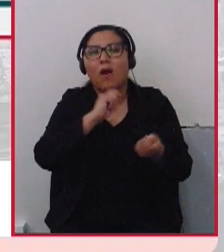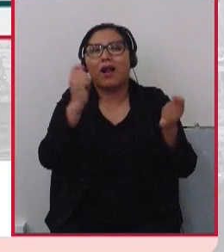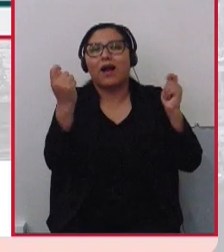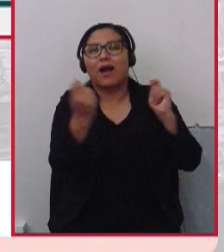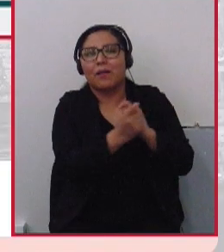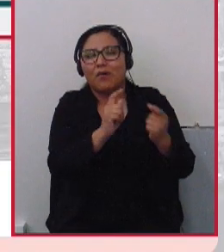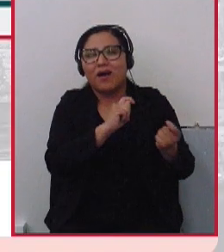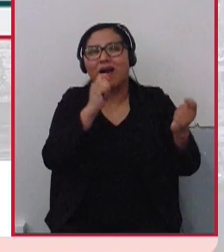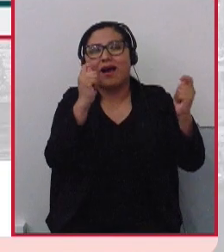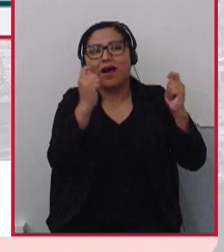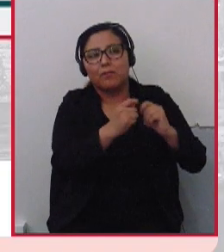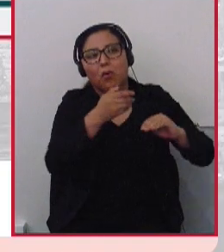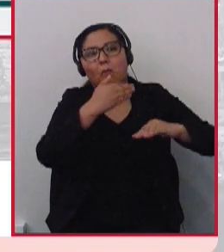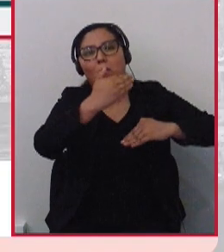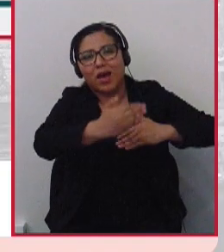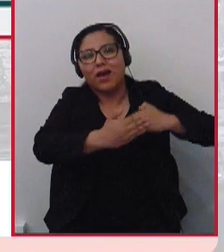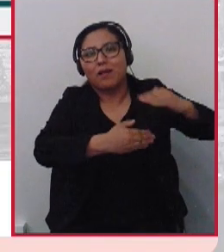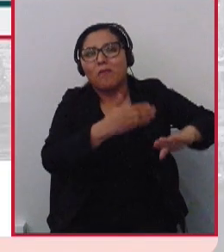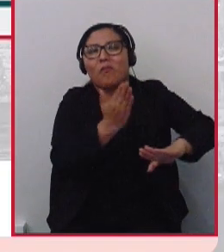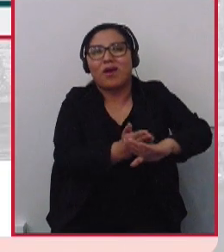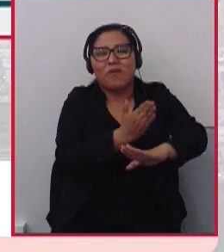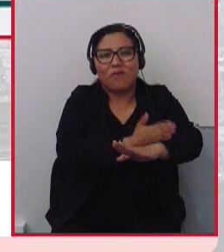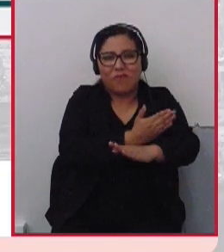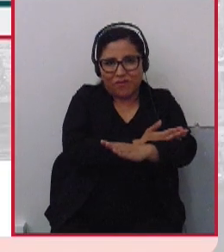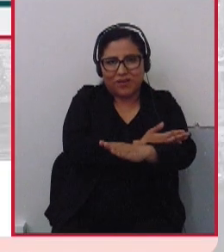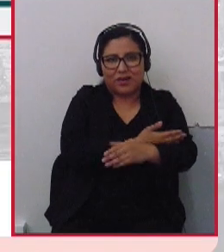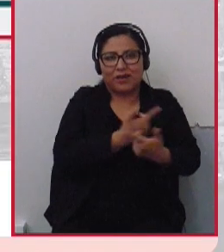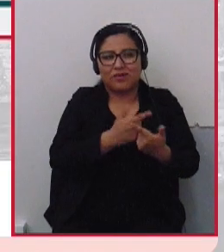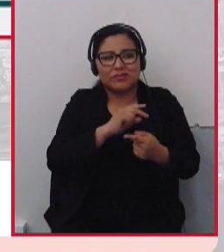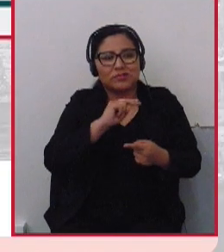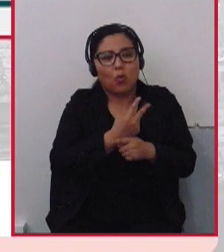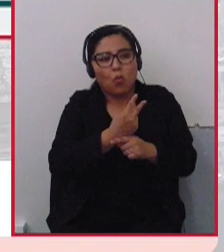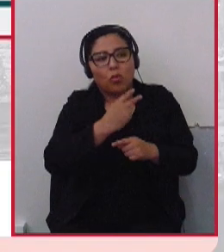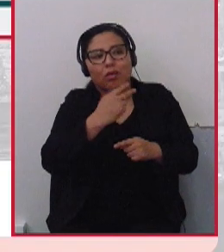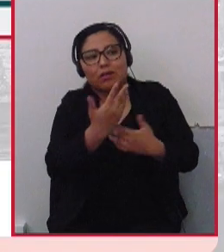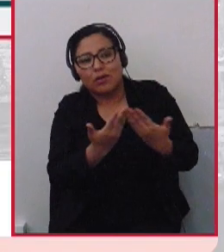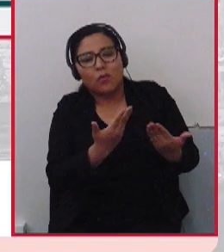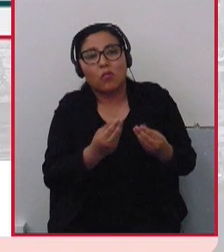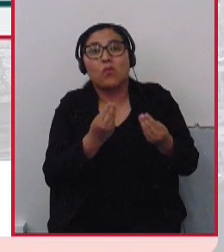Su segundo crecimiento, su segundo mejoramiento, ¿no? Su segunda versión.